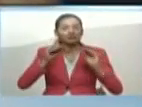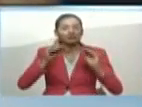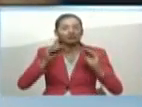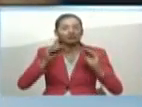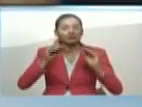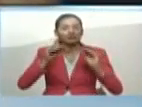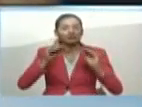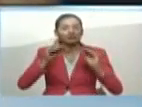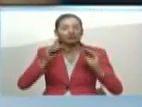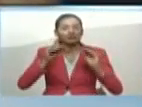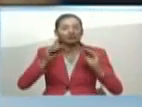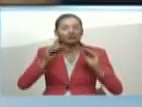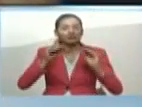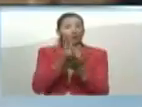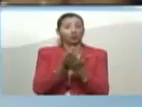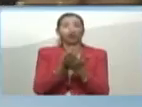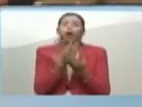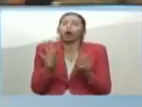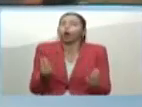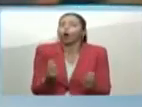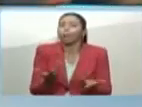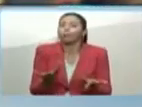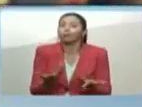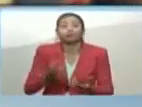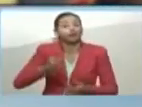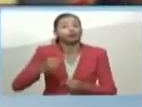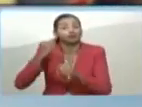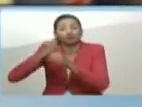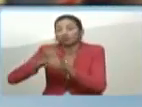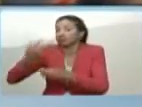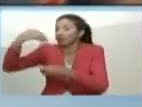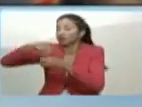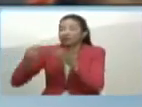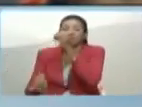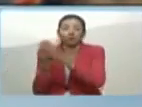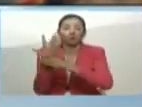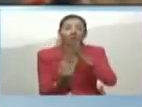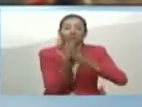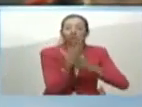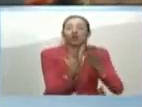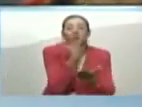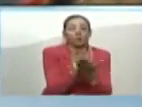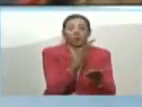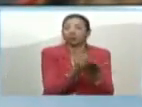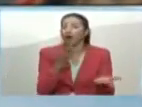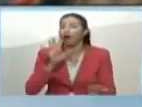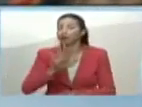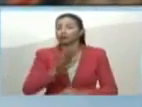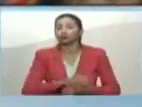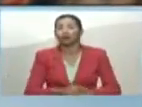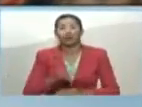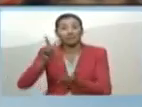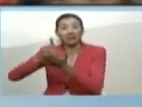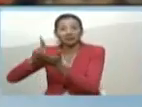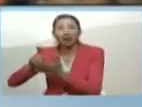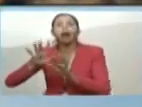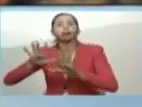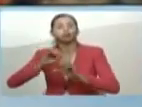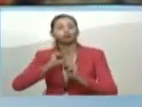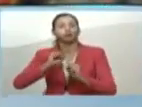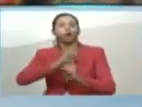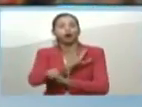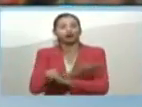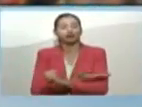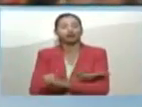niveles. Yendo comuna, compañeros, si nosotros estamos en los territorios, participamos activamente, aquí se consolida